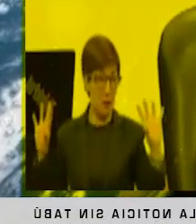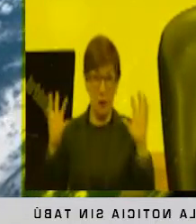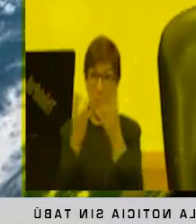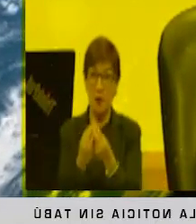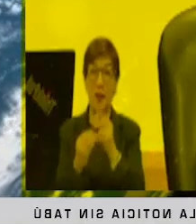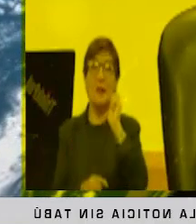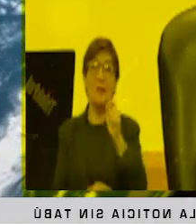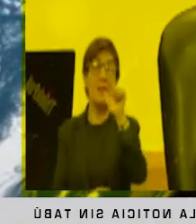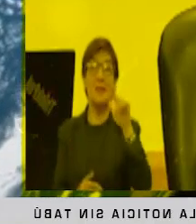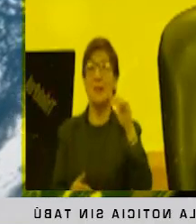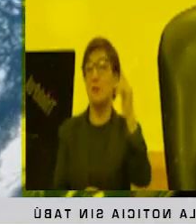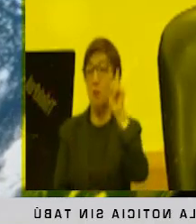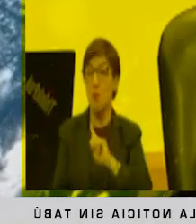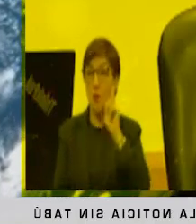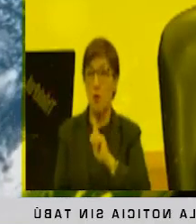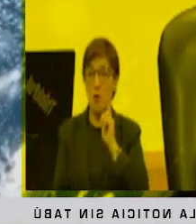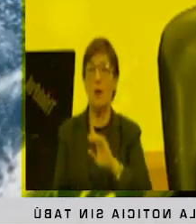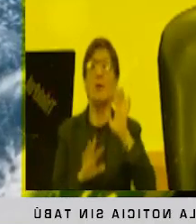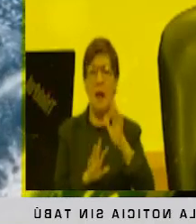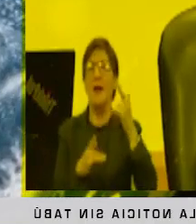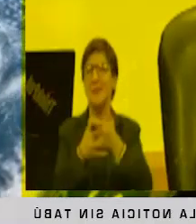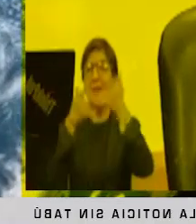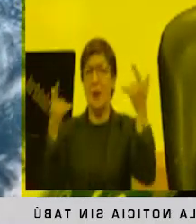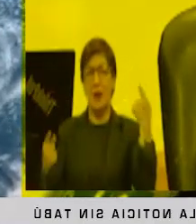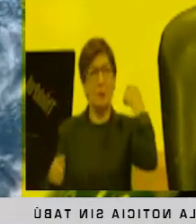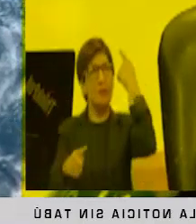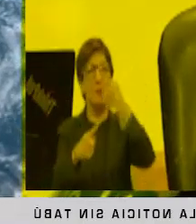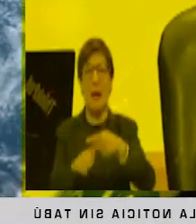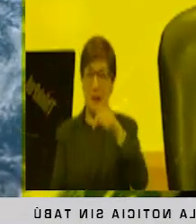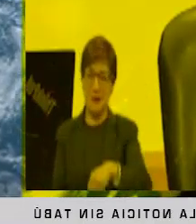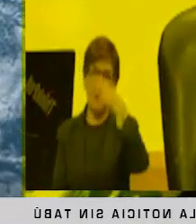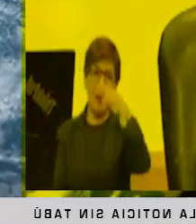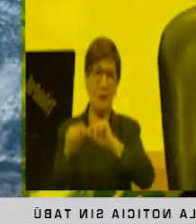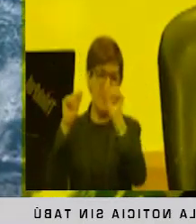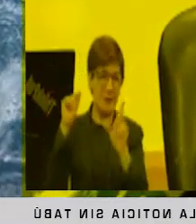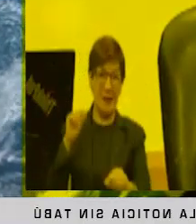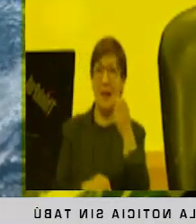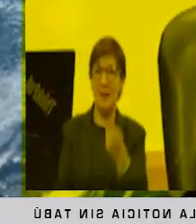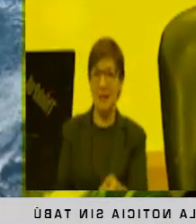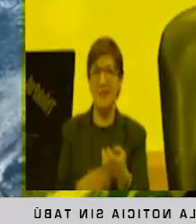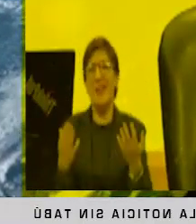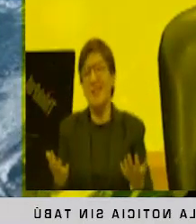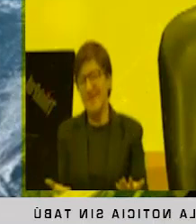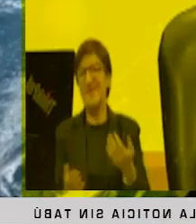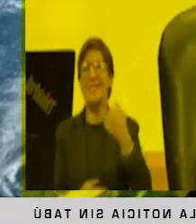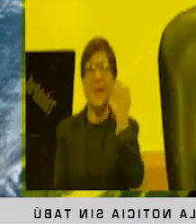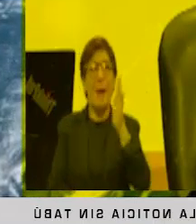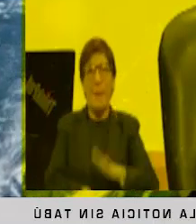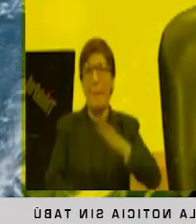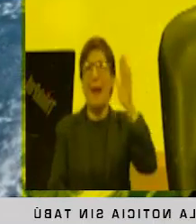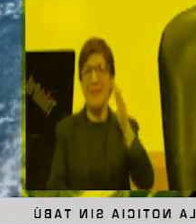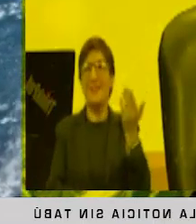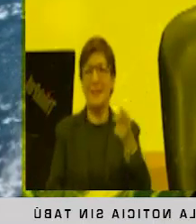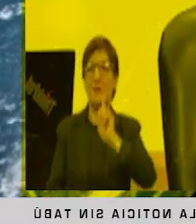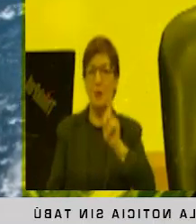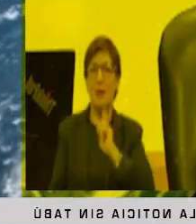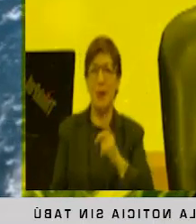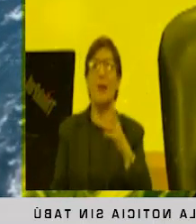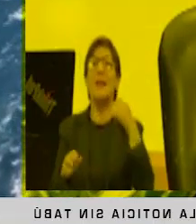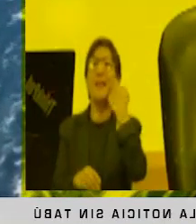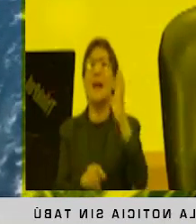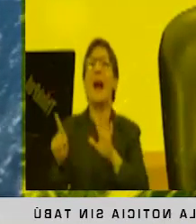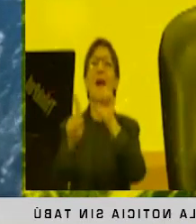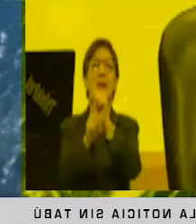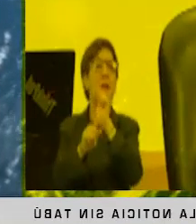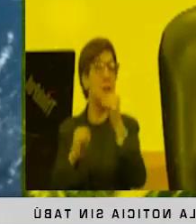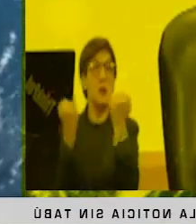políticos Entonces estamos haciendo mal nuestro trabajo son parte integral del Consejo general aún cuando solamente votamos 11